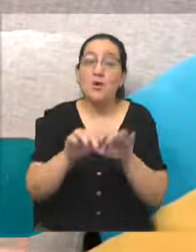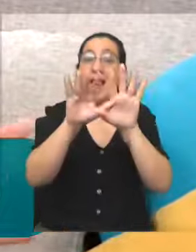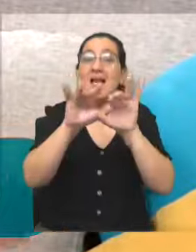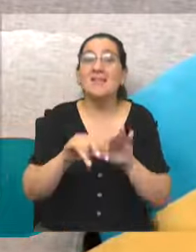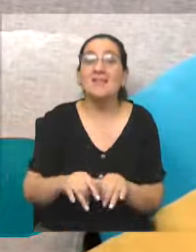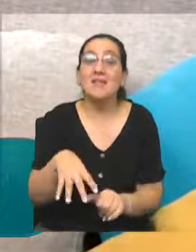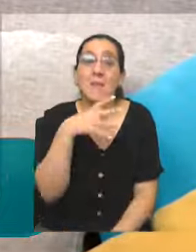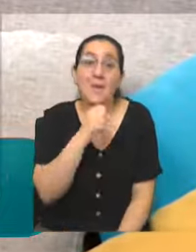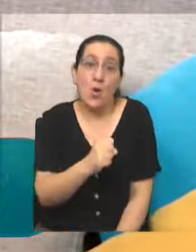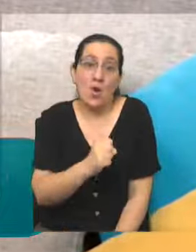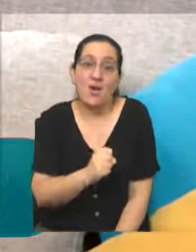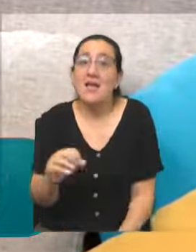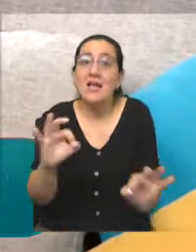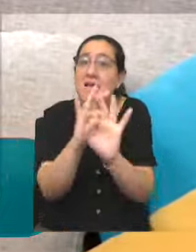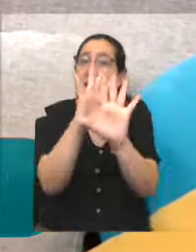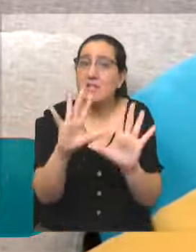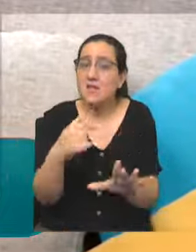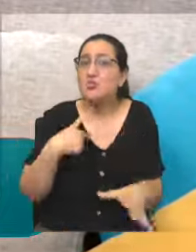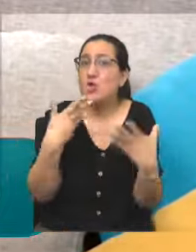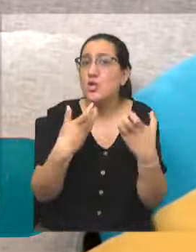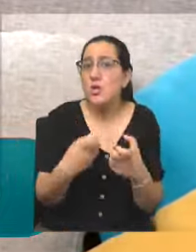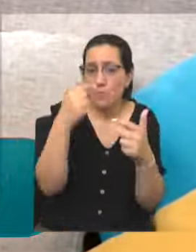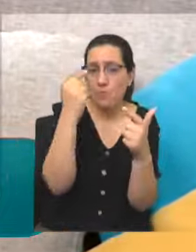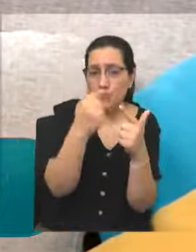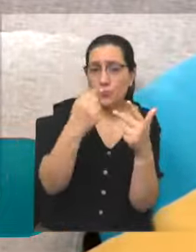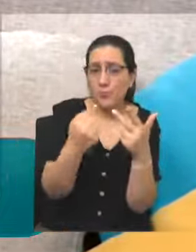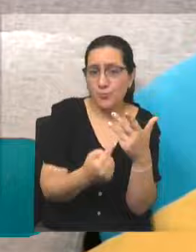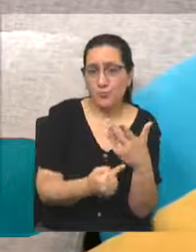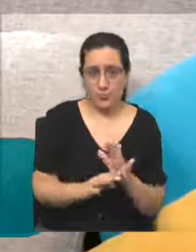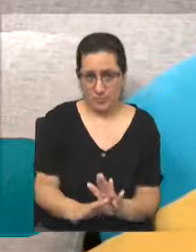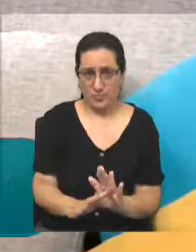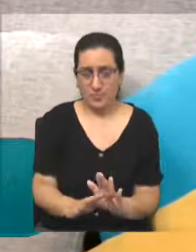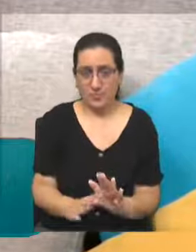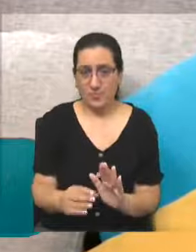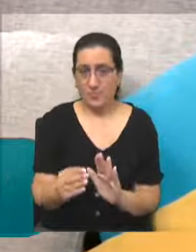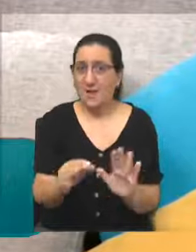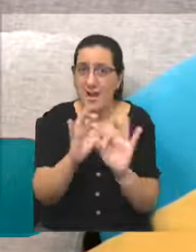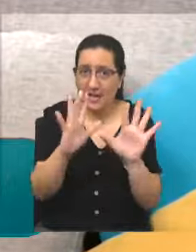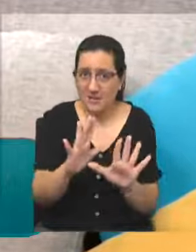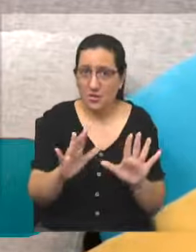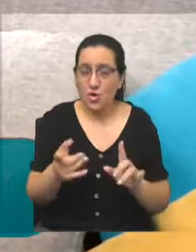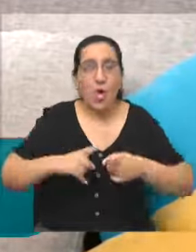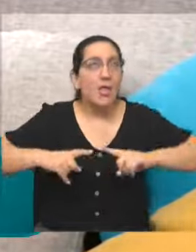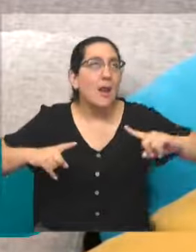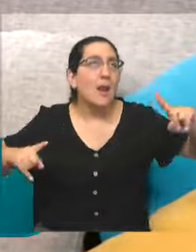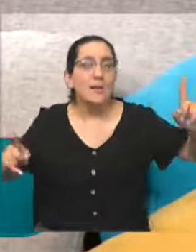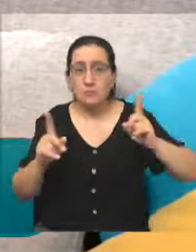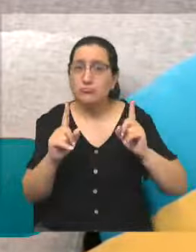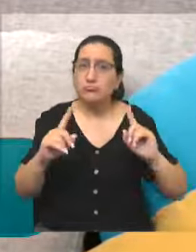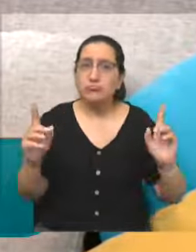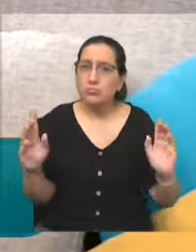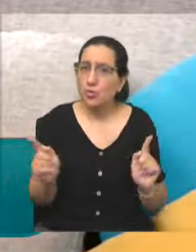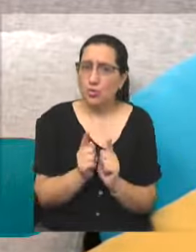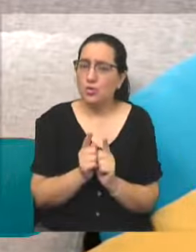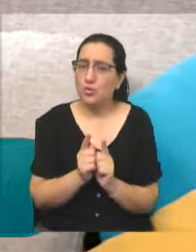Noel, clarita y al pie. Bien. Tiene que estar clarita y al pie. Entonces, una bicicleta. Exacto. Entonces podemos